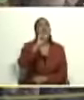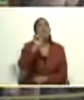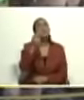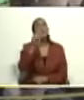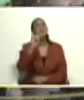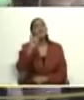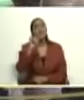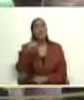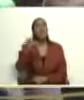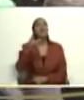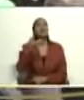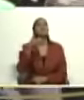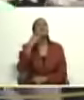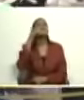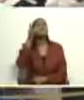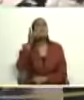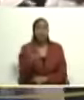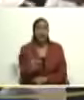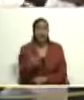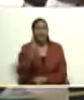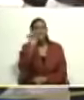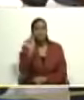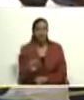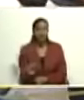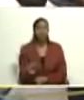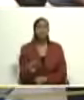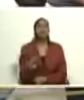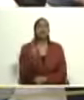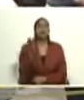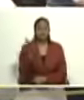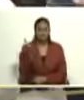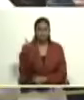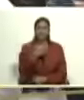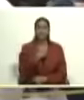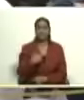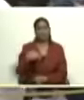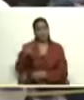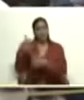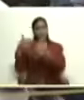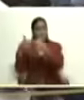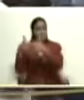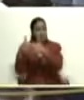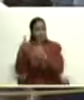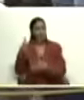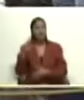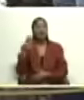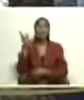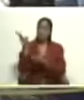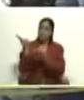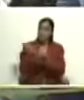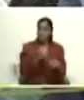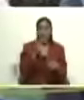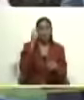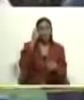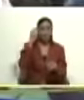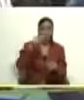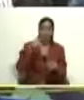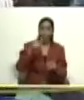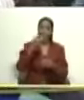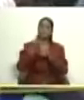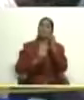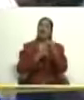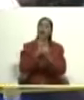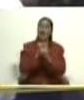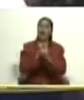descendiente de italianos, presidente de la Confederación Venezolana de Industriales. Bienvenido hoy en el Día de la Industria Nacional. Un aplauso a todos